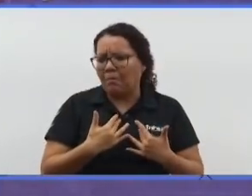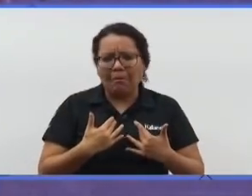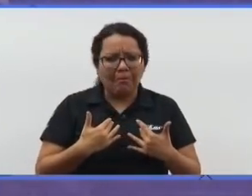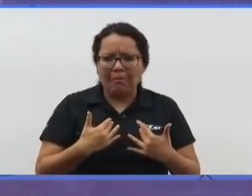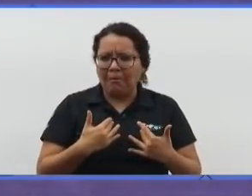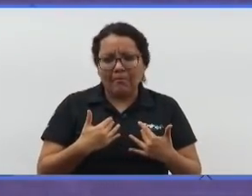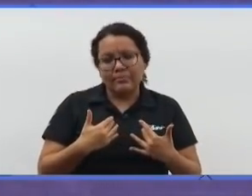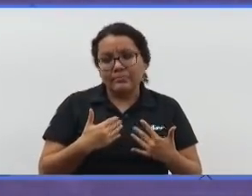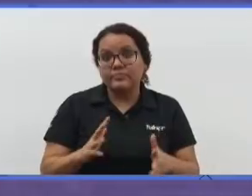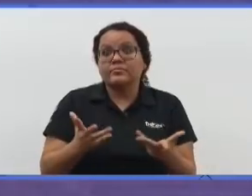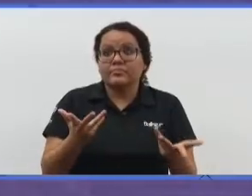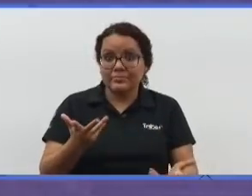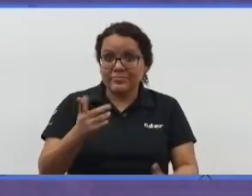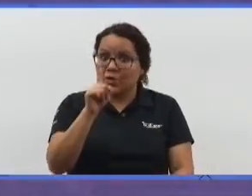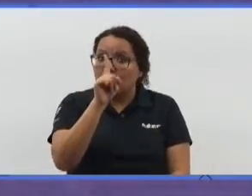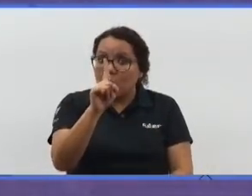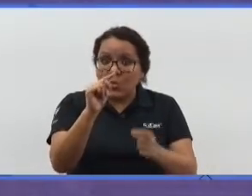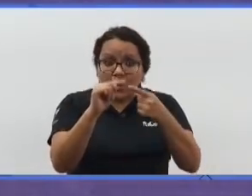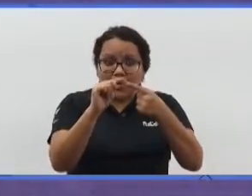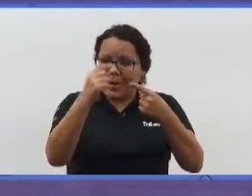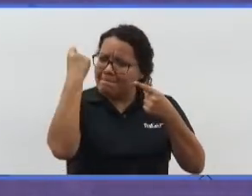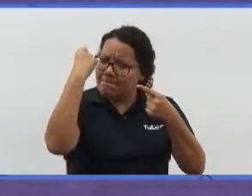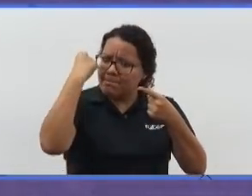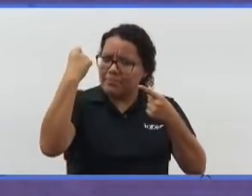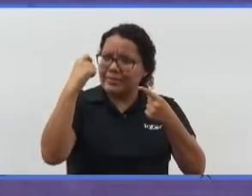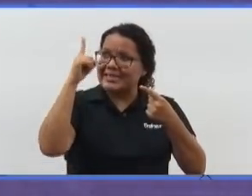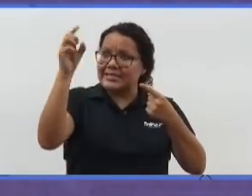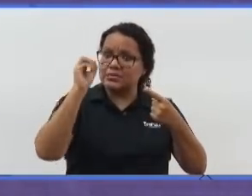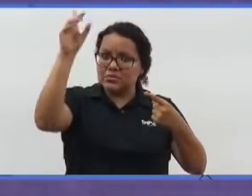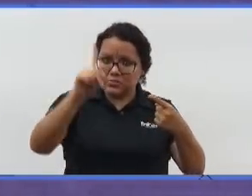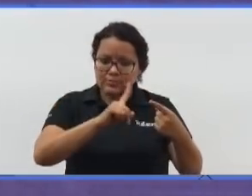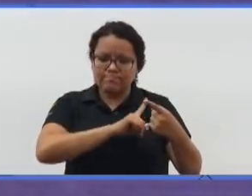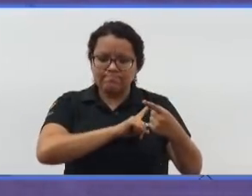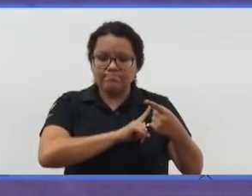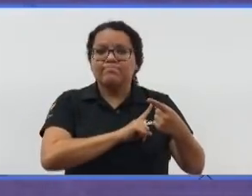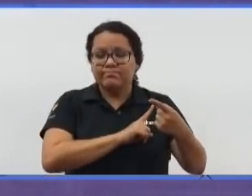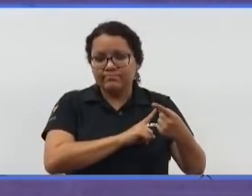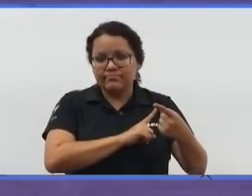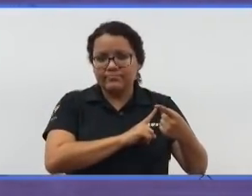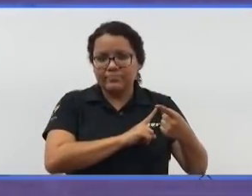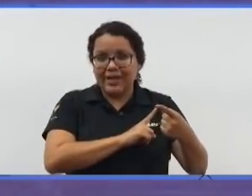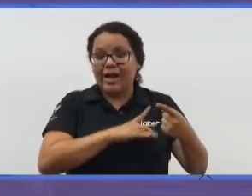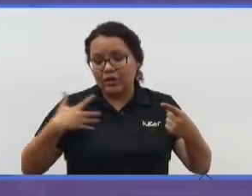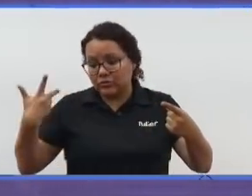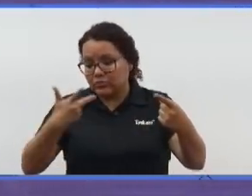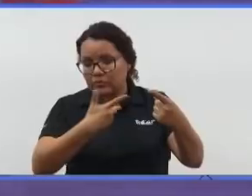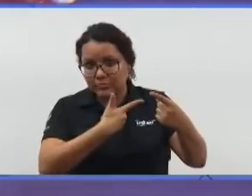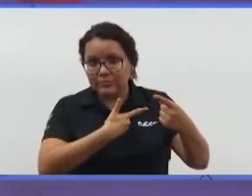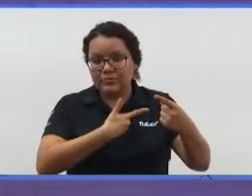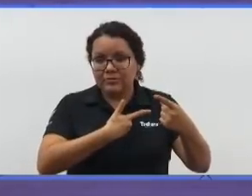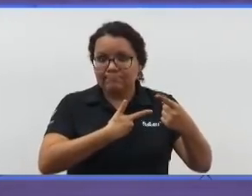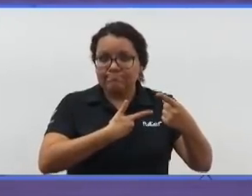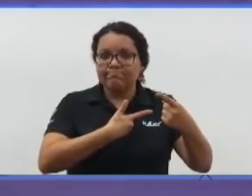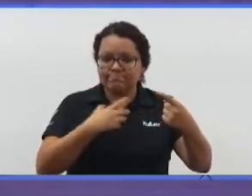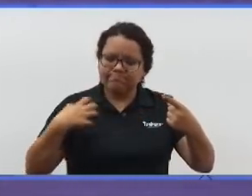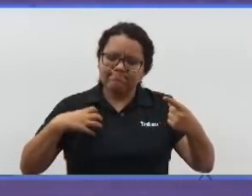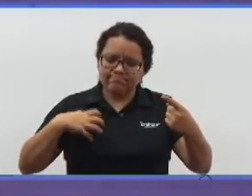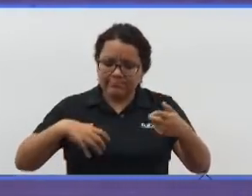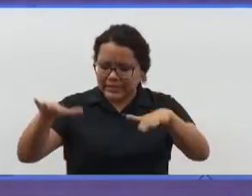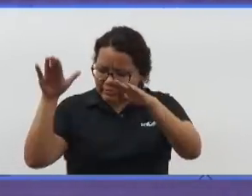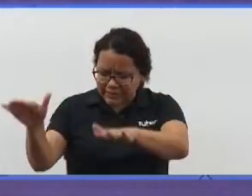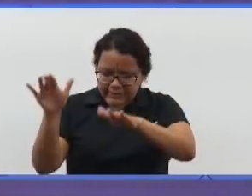porque una de las evidencias importantes que cristo reina nosotros a ver si no se lo olvidado es que vivimos una vida con